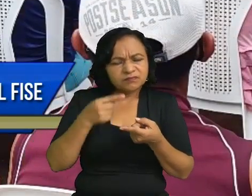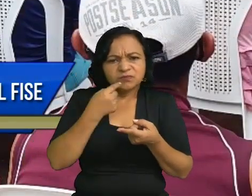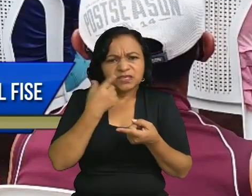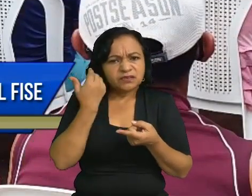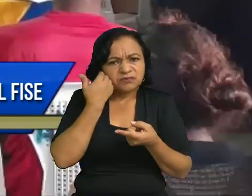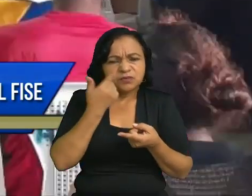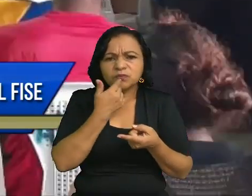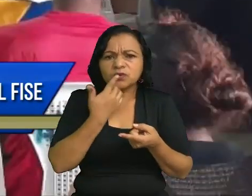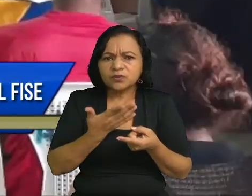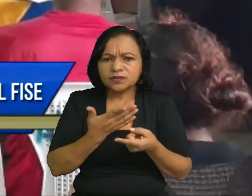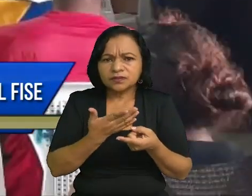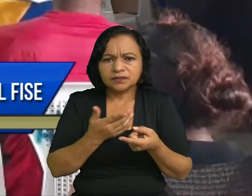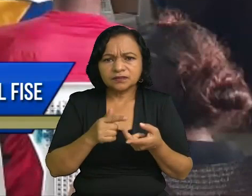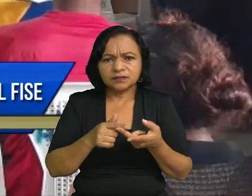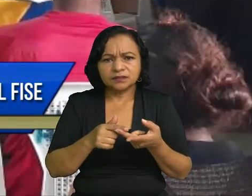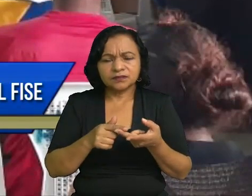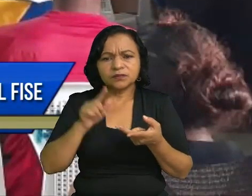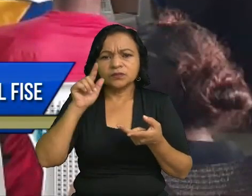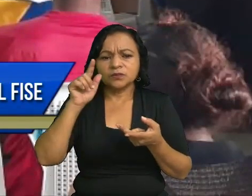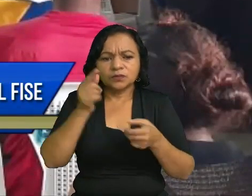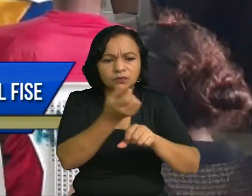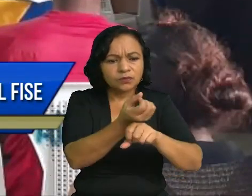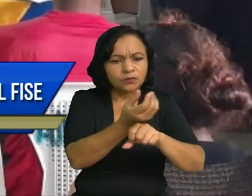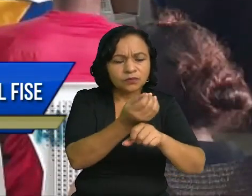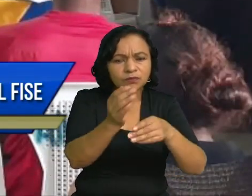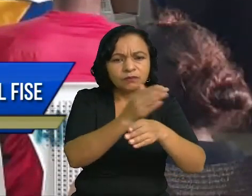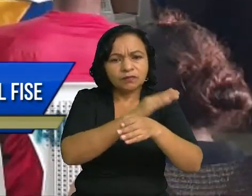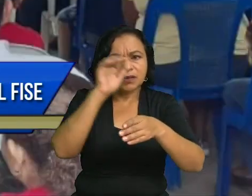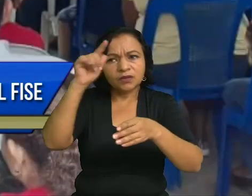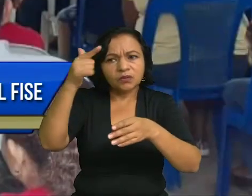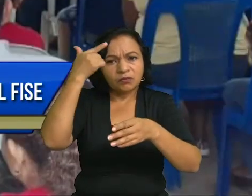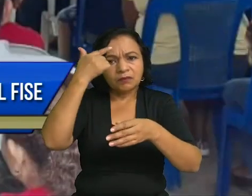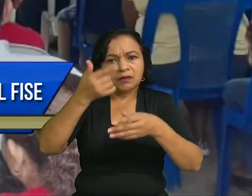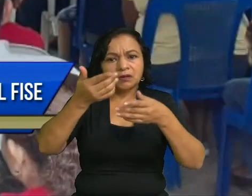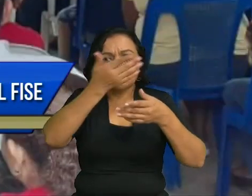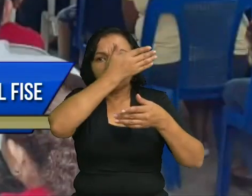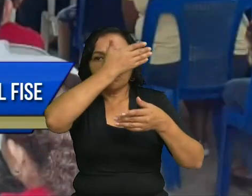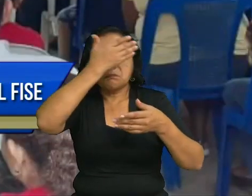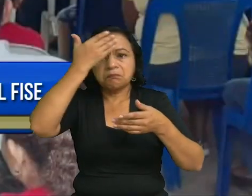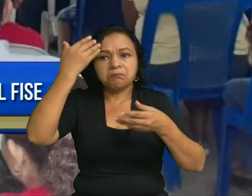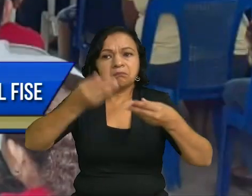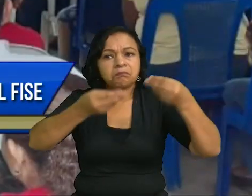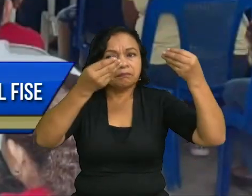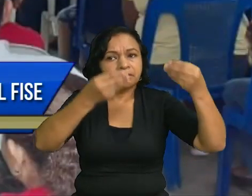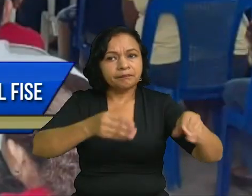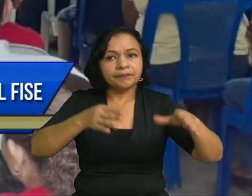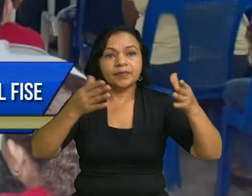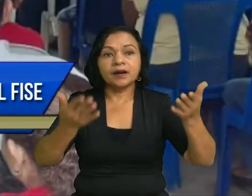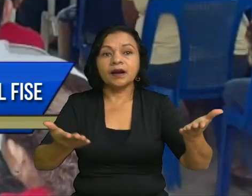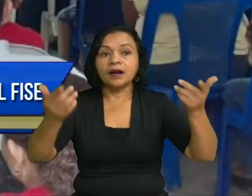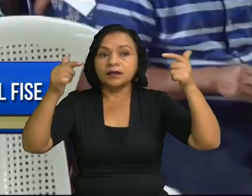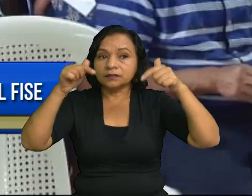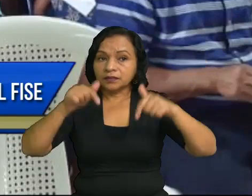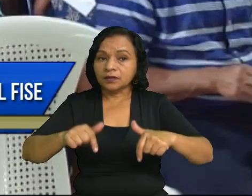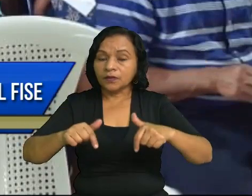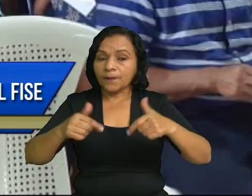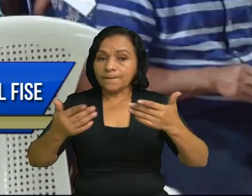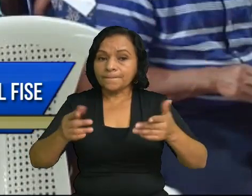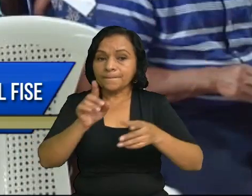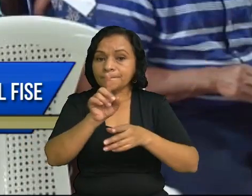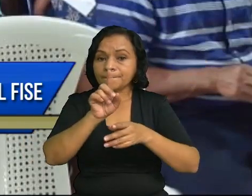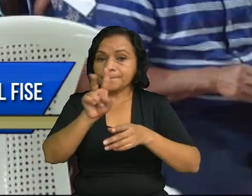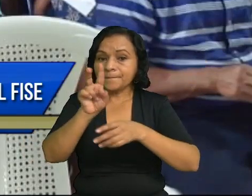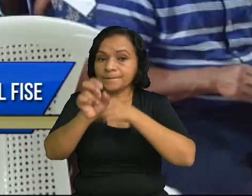porque en los gobiernos los tenían abandonados porque hasta ahora hay en todo este periodo los últimos 12 años